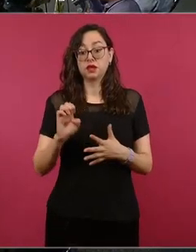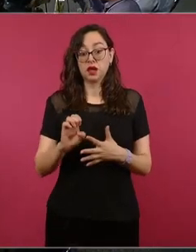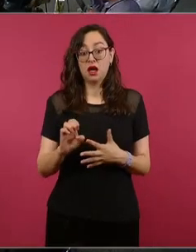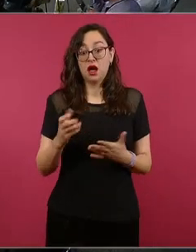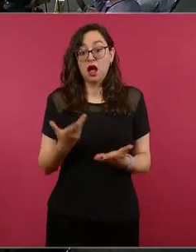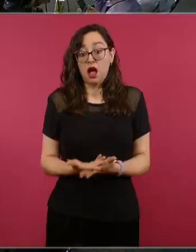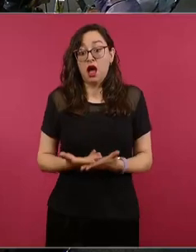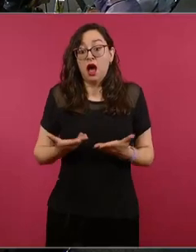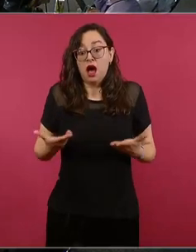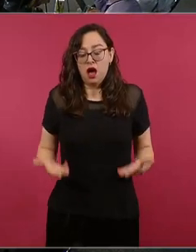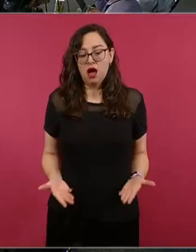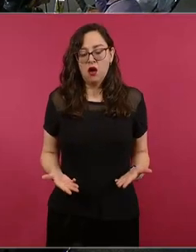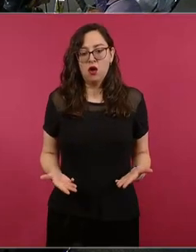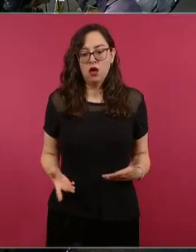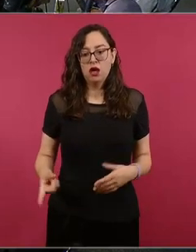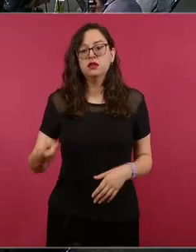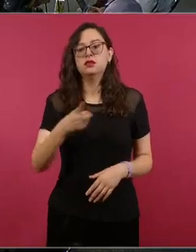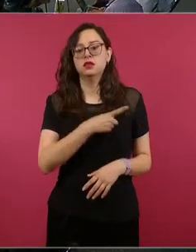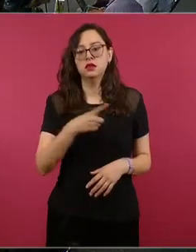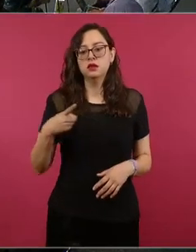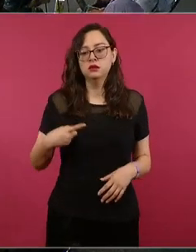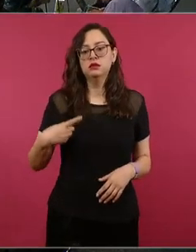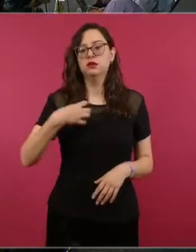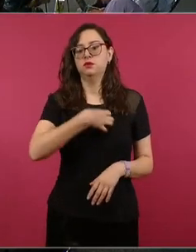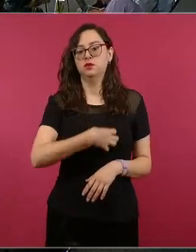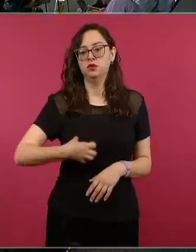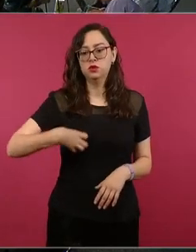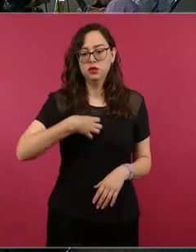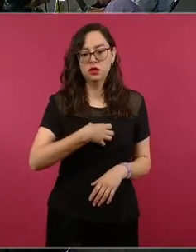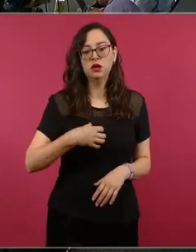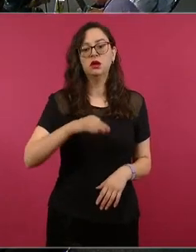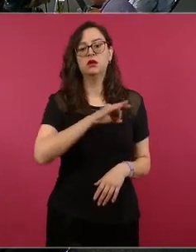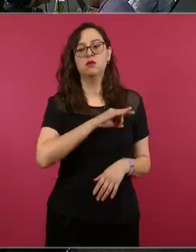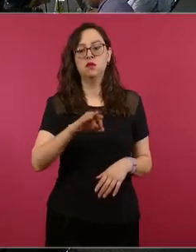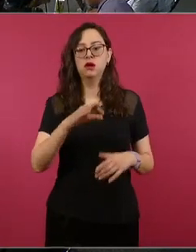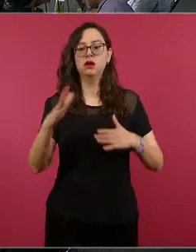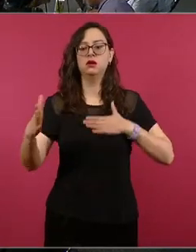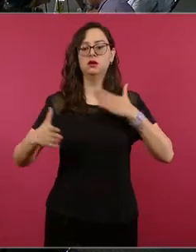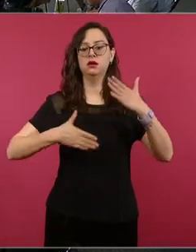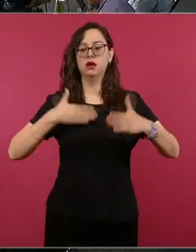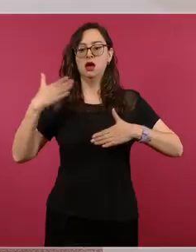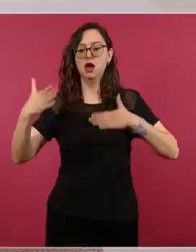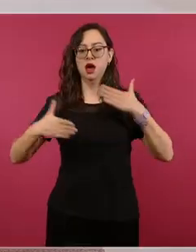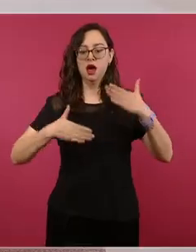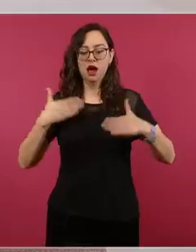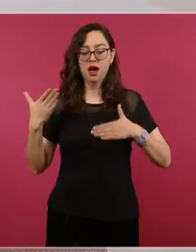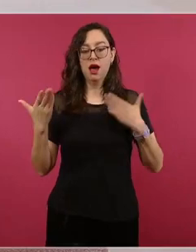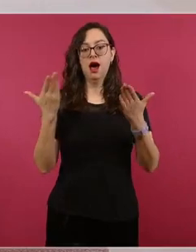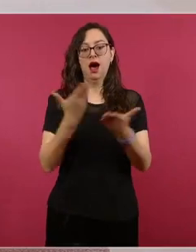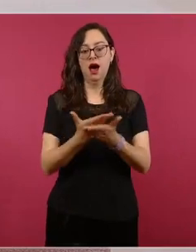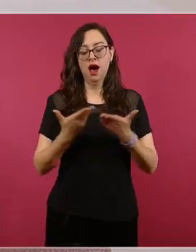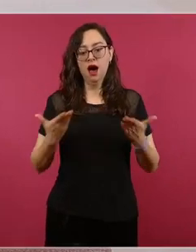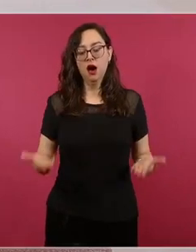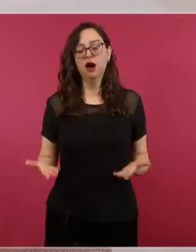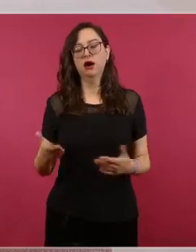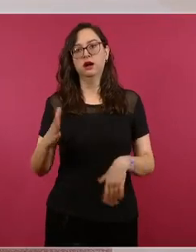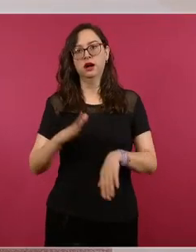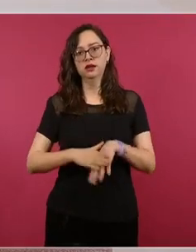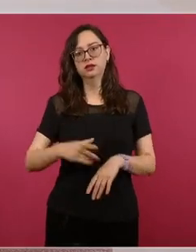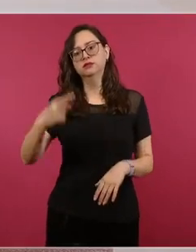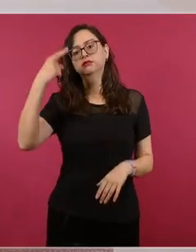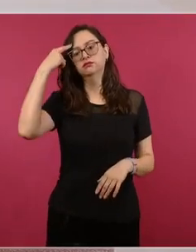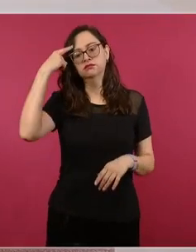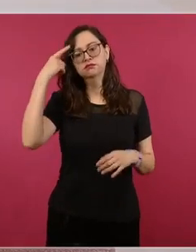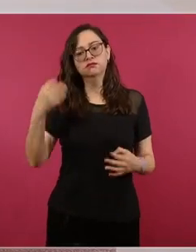que ya hay más conciencia, los jóvenes están muy